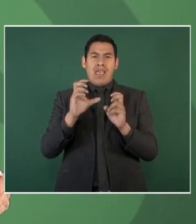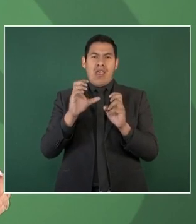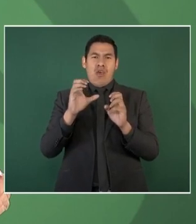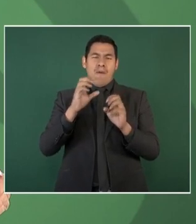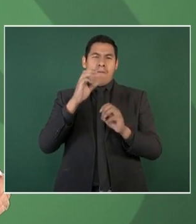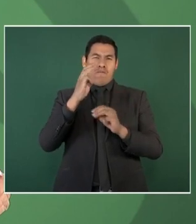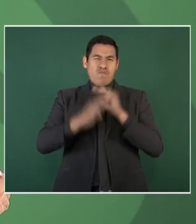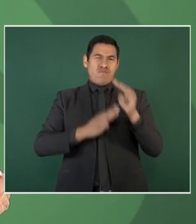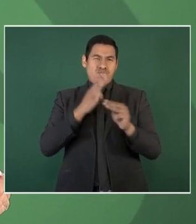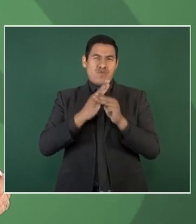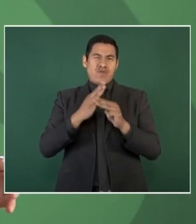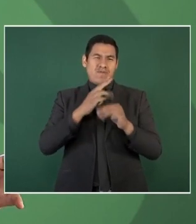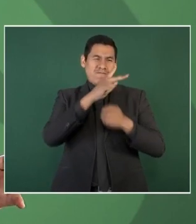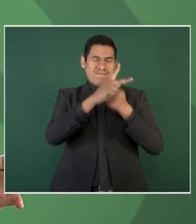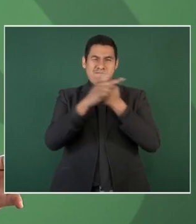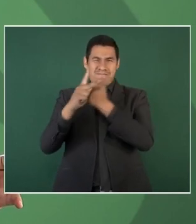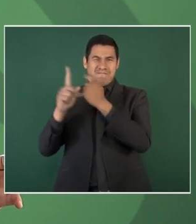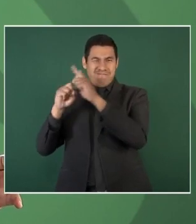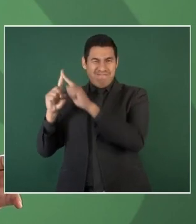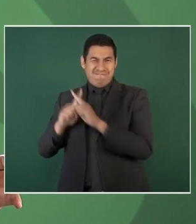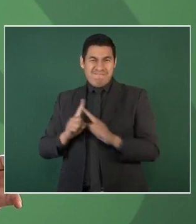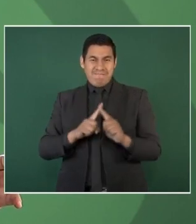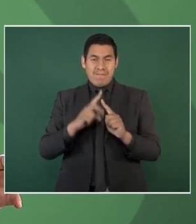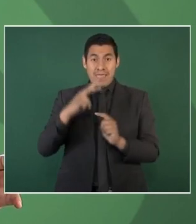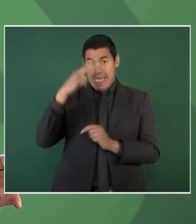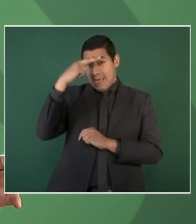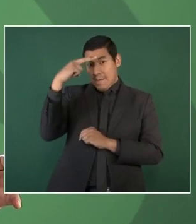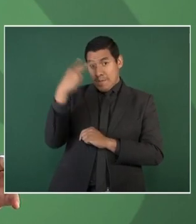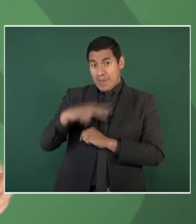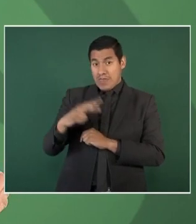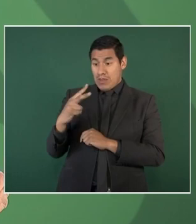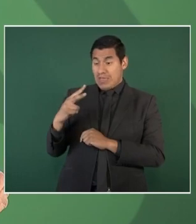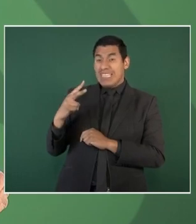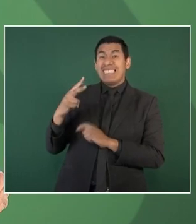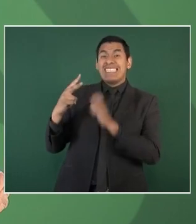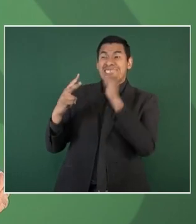mundo, nuestro gran país.